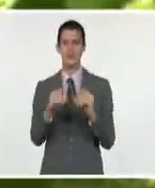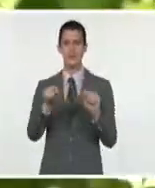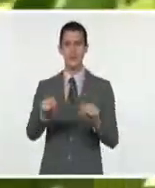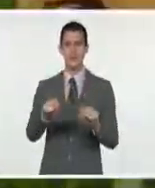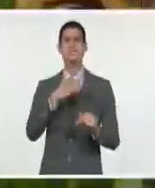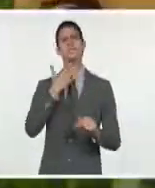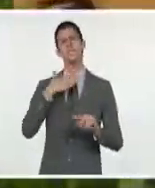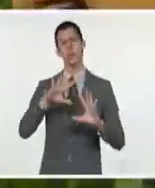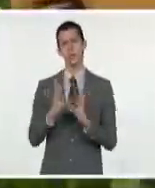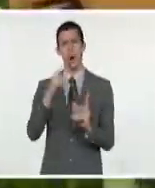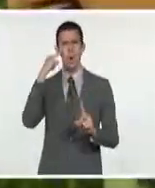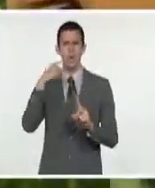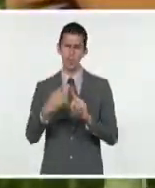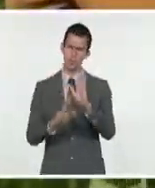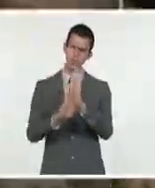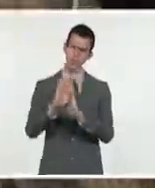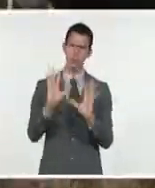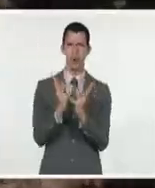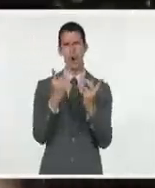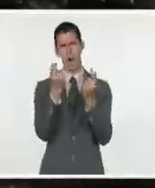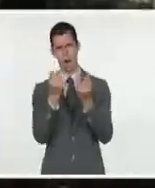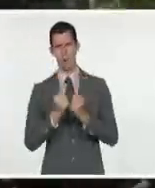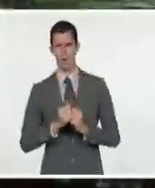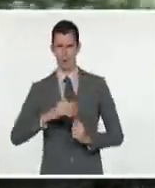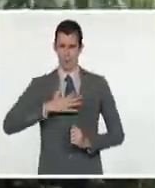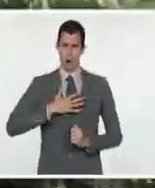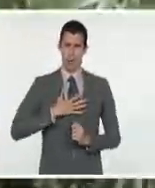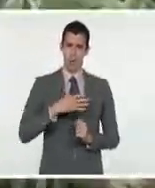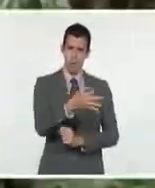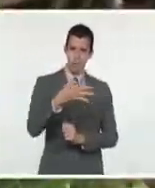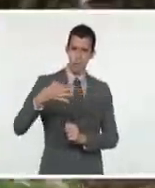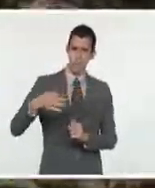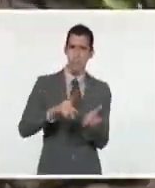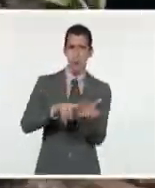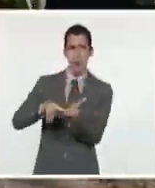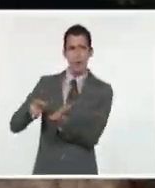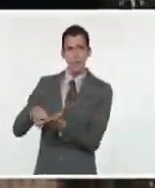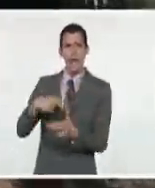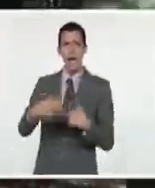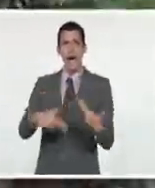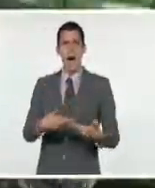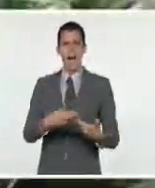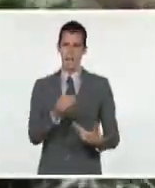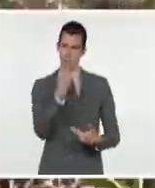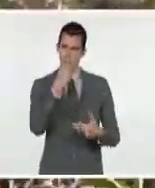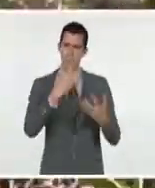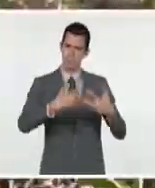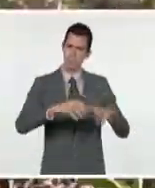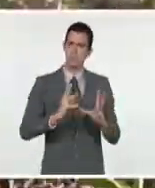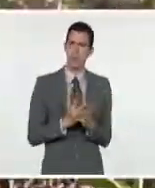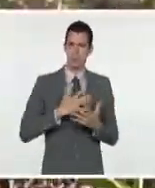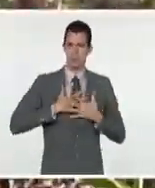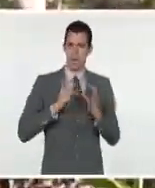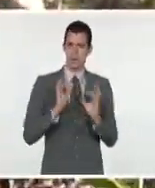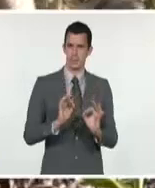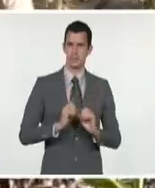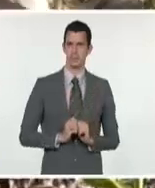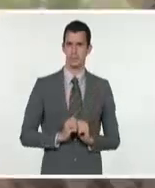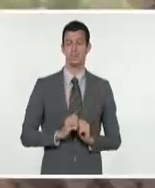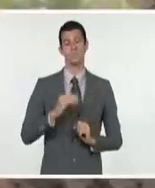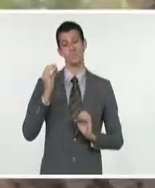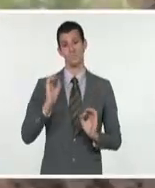del país y la soberanía alimentaria. En tiempos en que la pandemia por COVID-19 afecta seriamente la economía cubana,